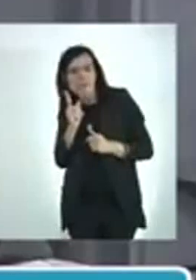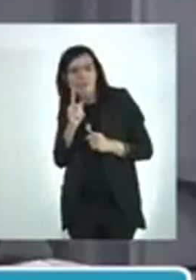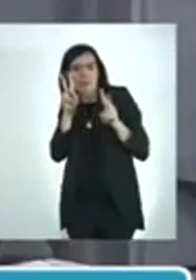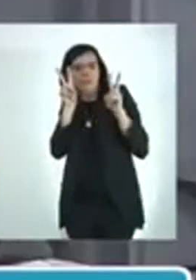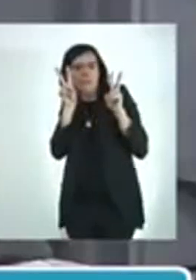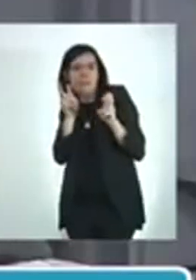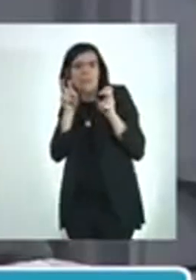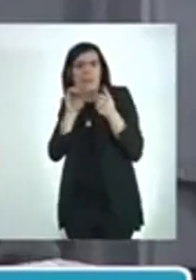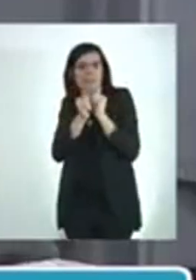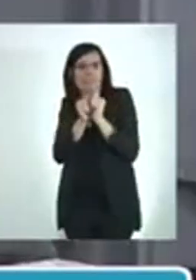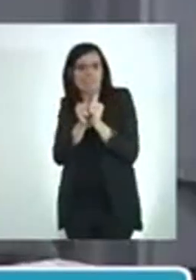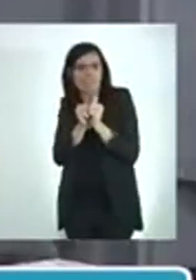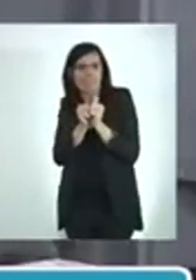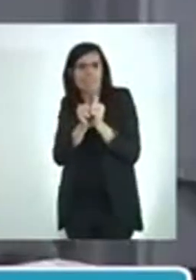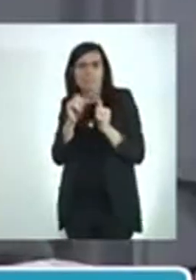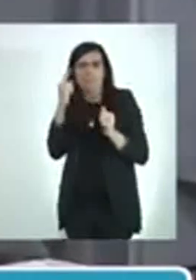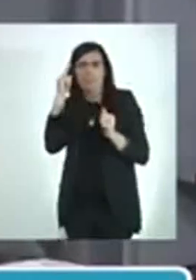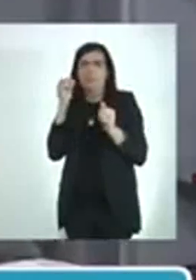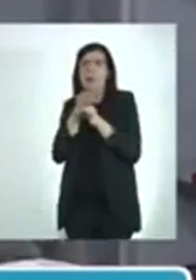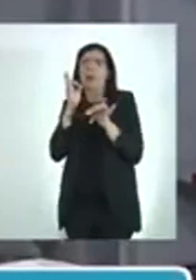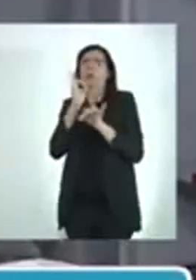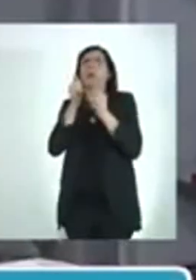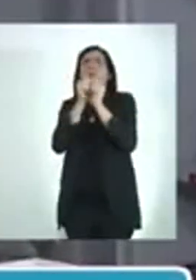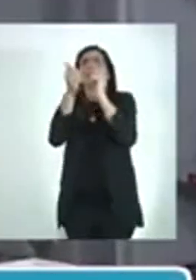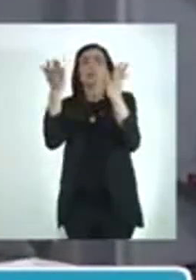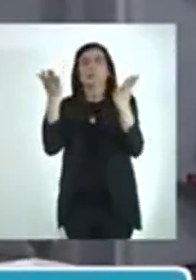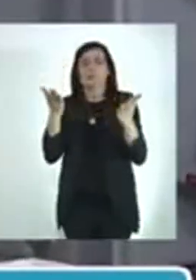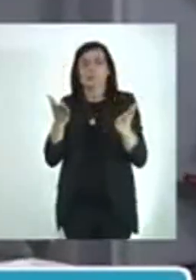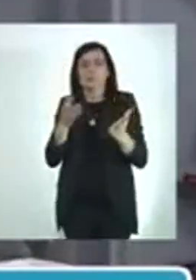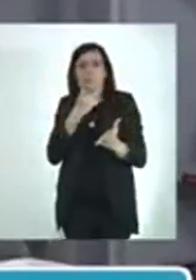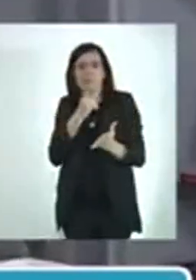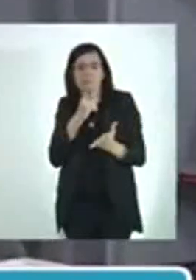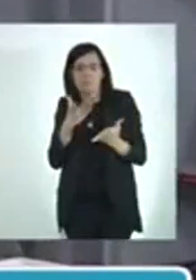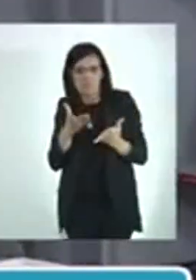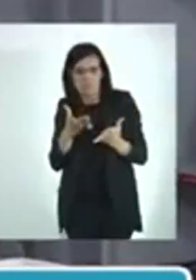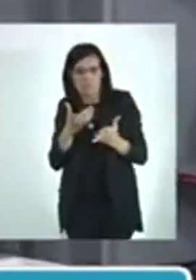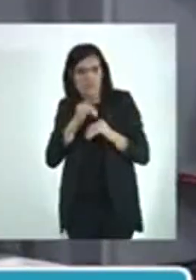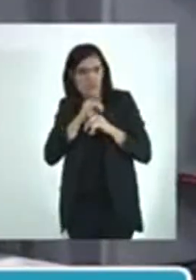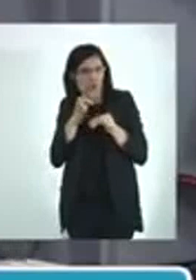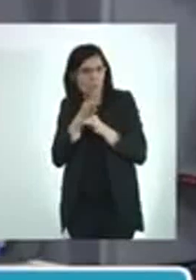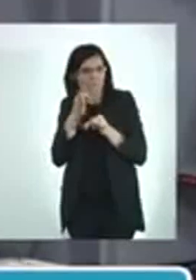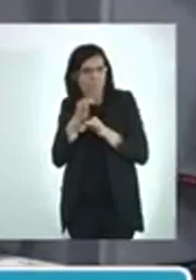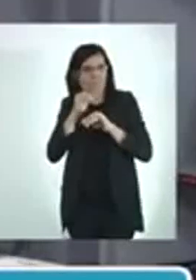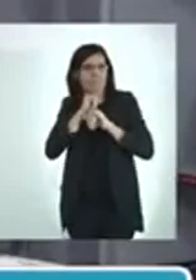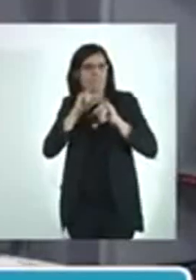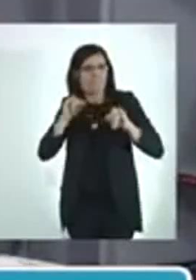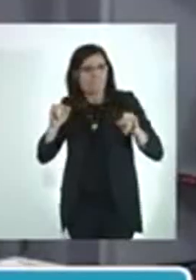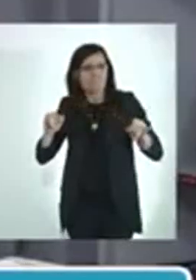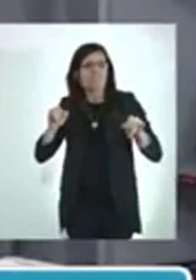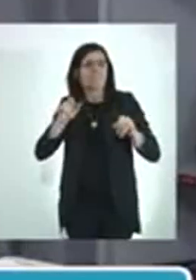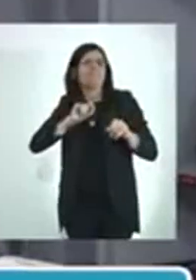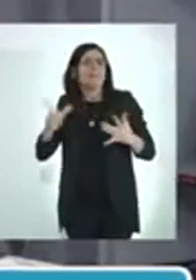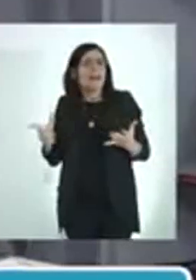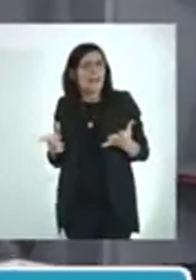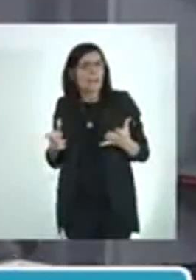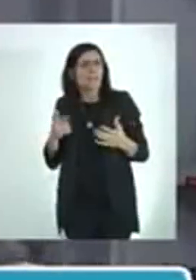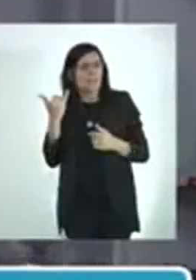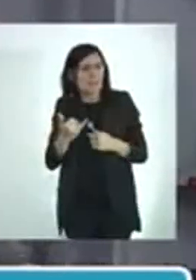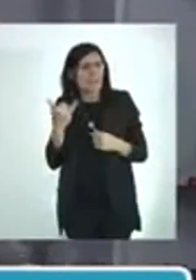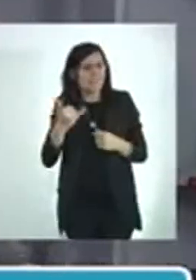un prejuicio, un falso concepto y desinformamos. Por eso es importante que conozcamos, que sepa, que